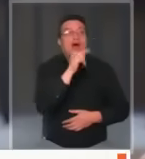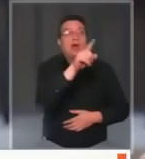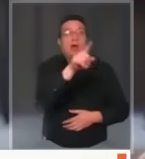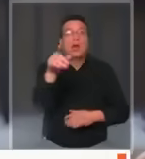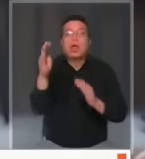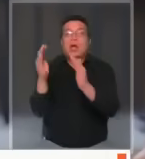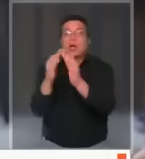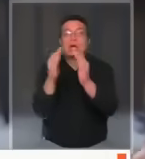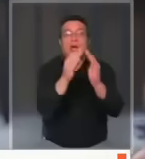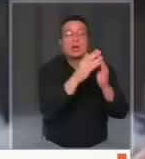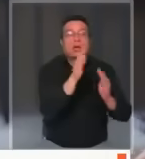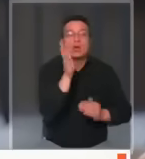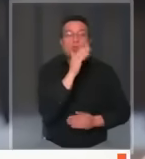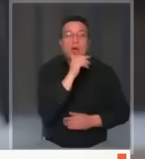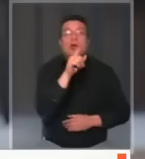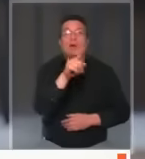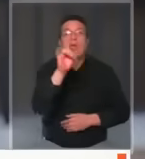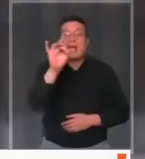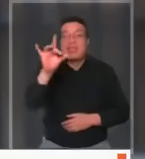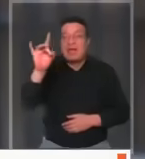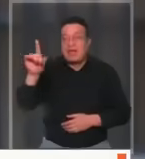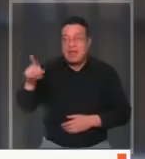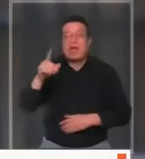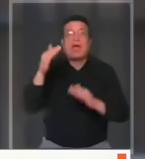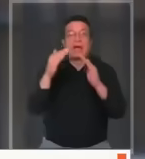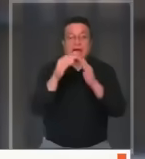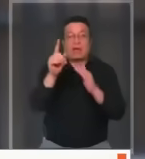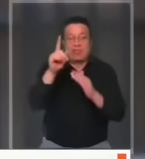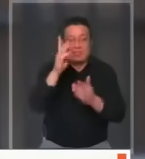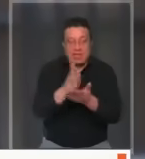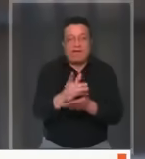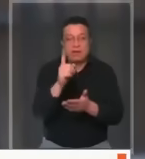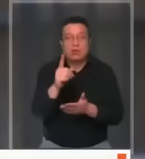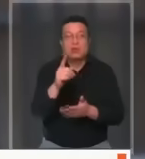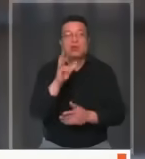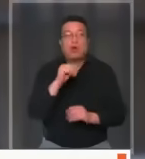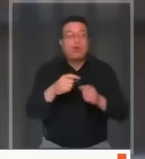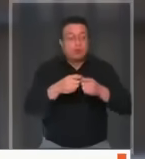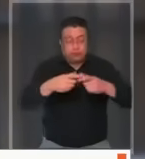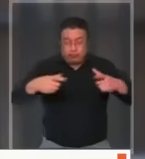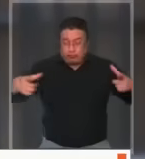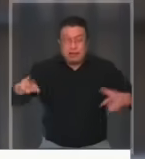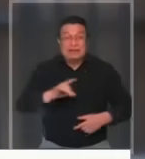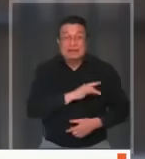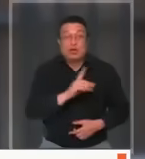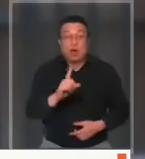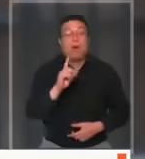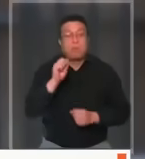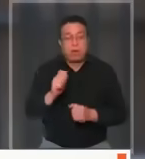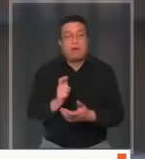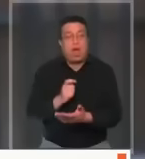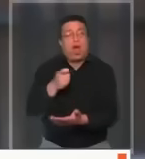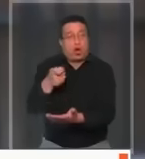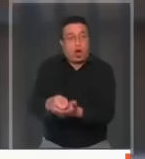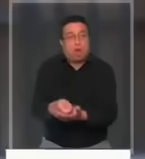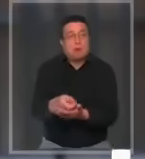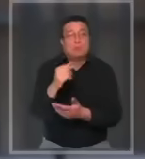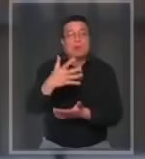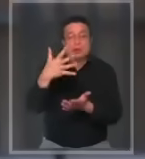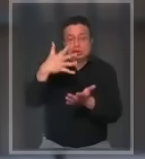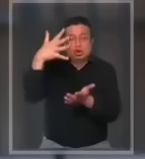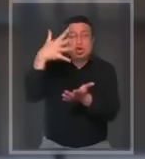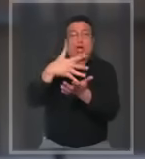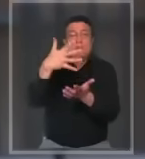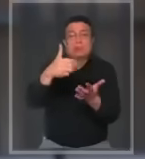casas donde cada habitación debería tener uno. A pesar de que no sea de alcance masivo en Chile, uno podría comprar perfectamente por